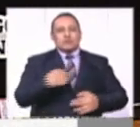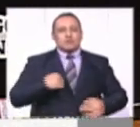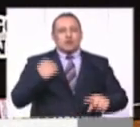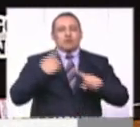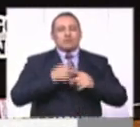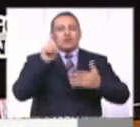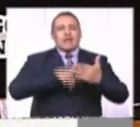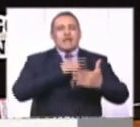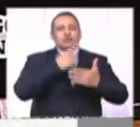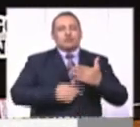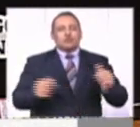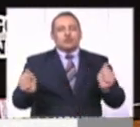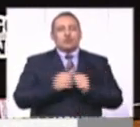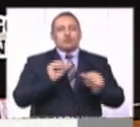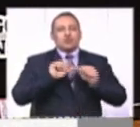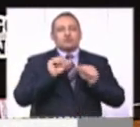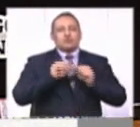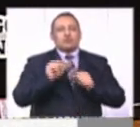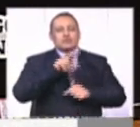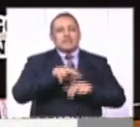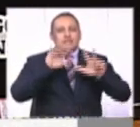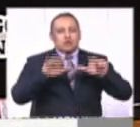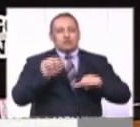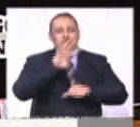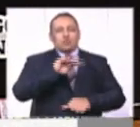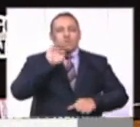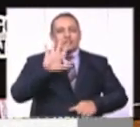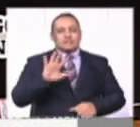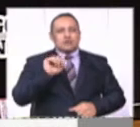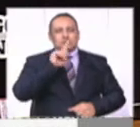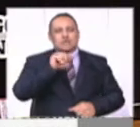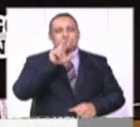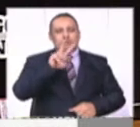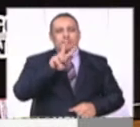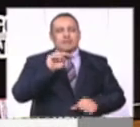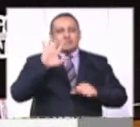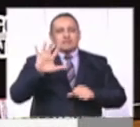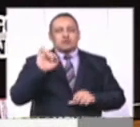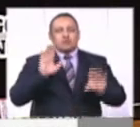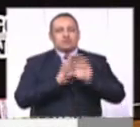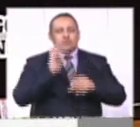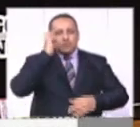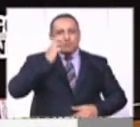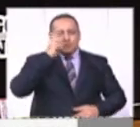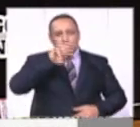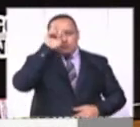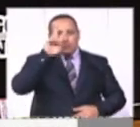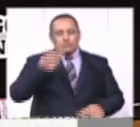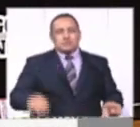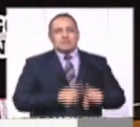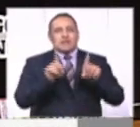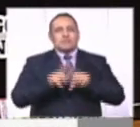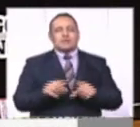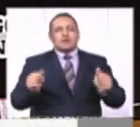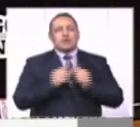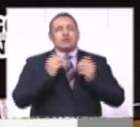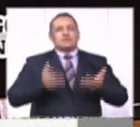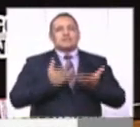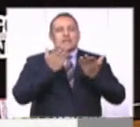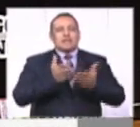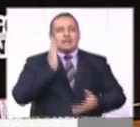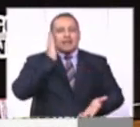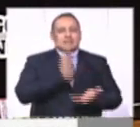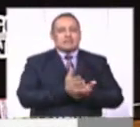infracción a los artículos 38 45 y 125 la constitución política del Perú y se